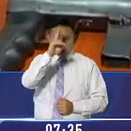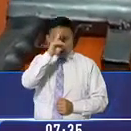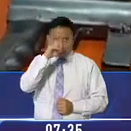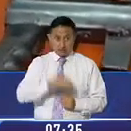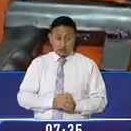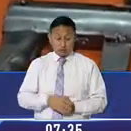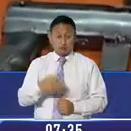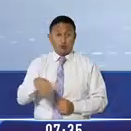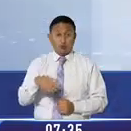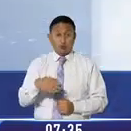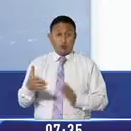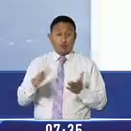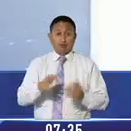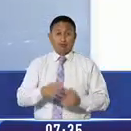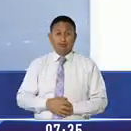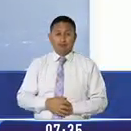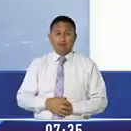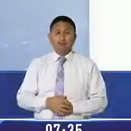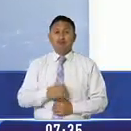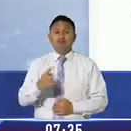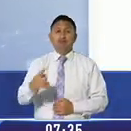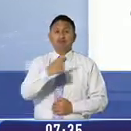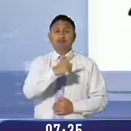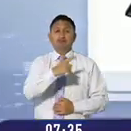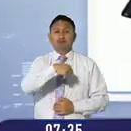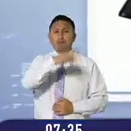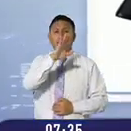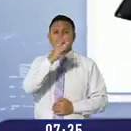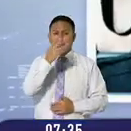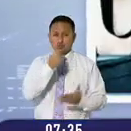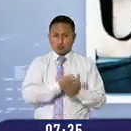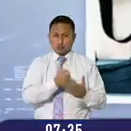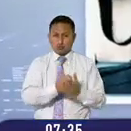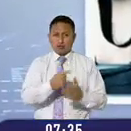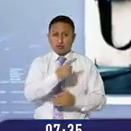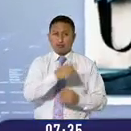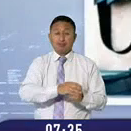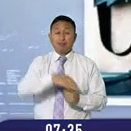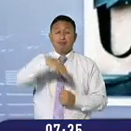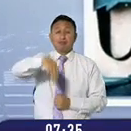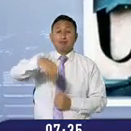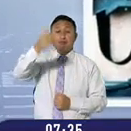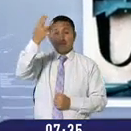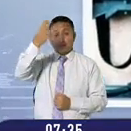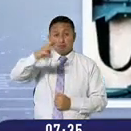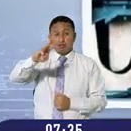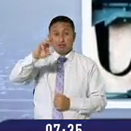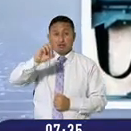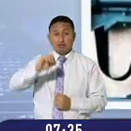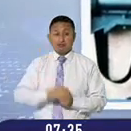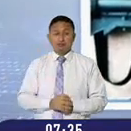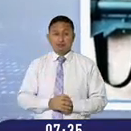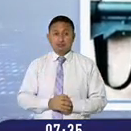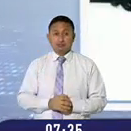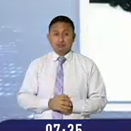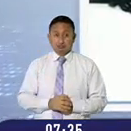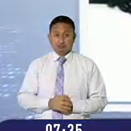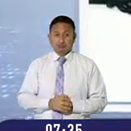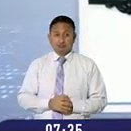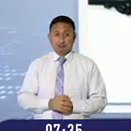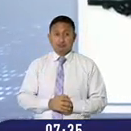daño. Entre los fusiles de asalto más comunes está el M16 de 5,56 milímetros de